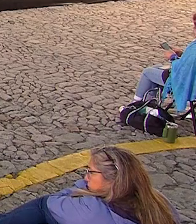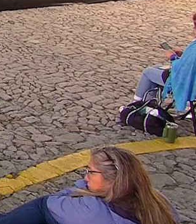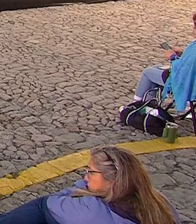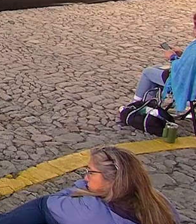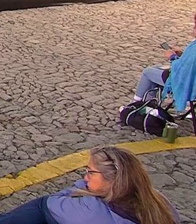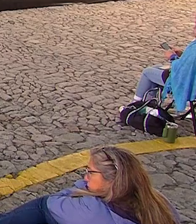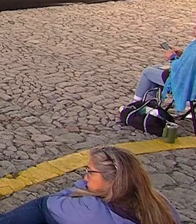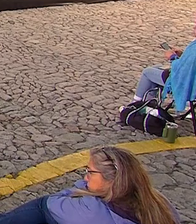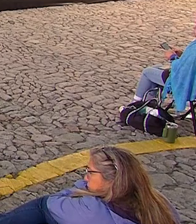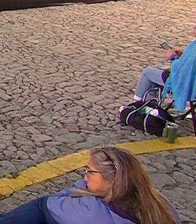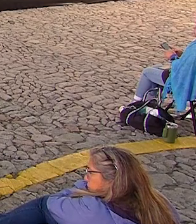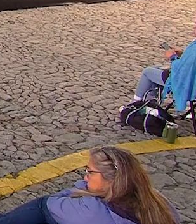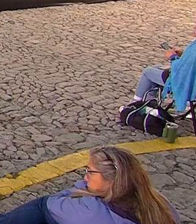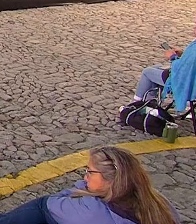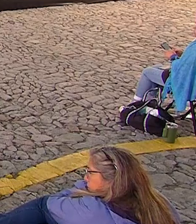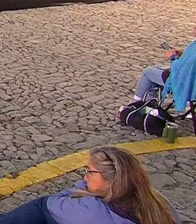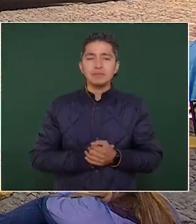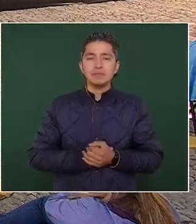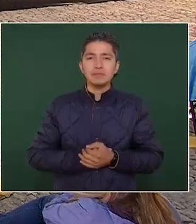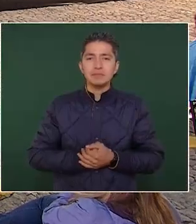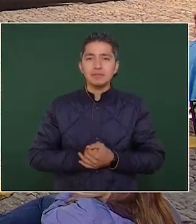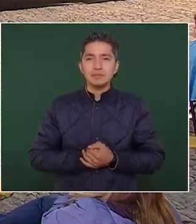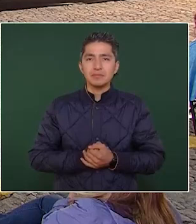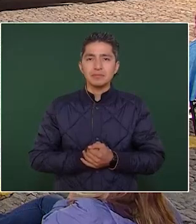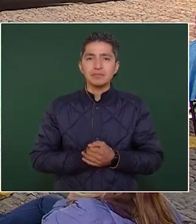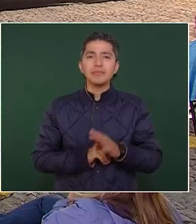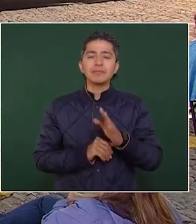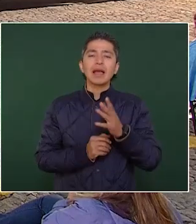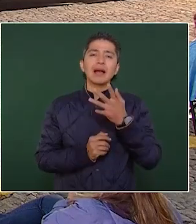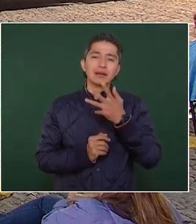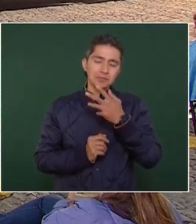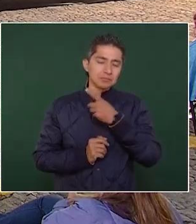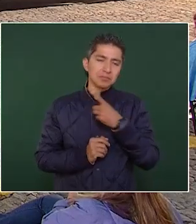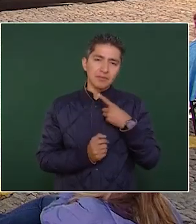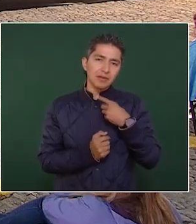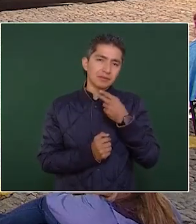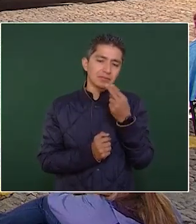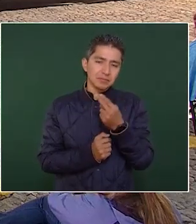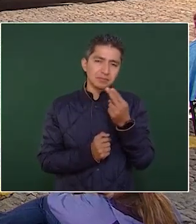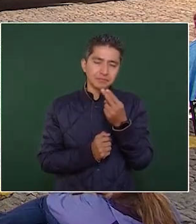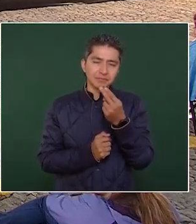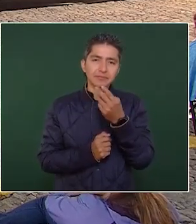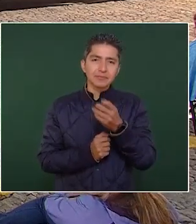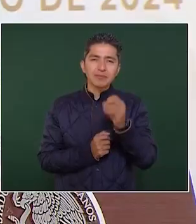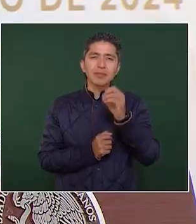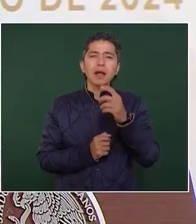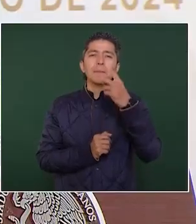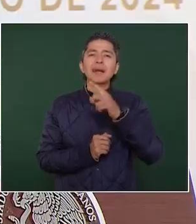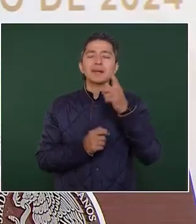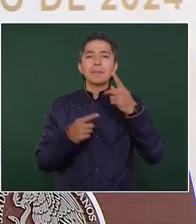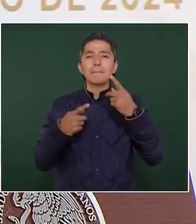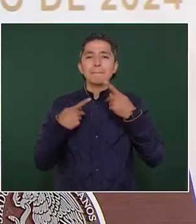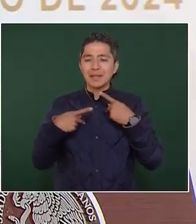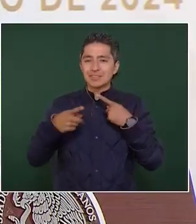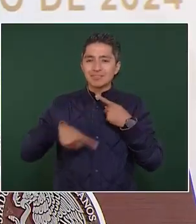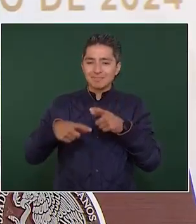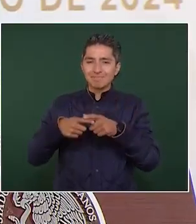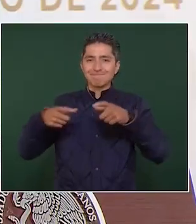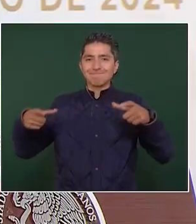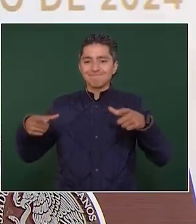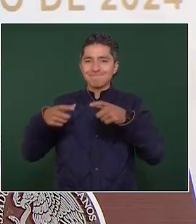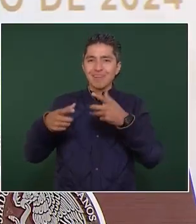39.6% de superávit de estos efectivos que debe de tener de conformidad a la población con la que